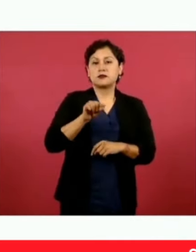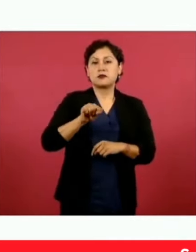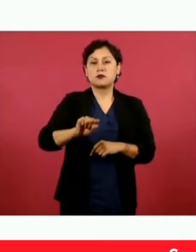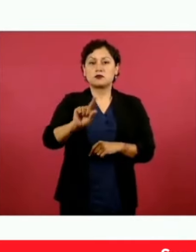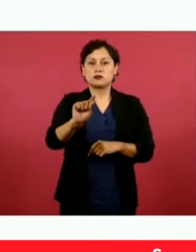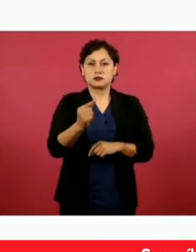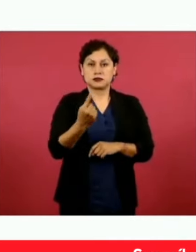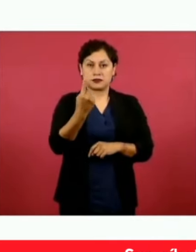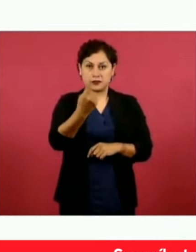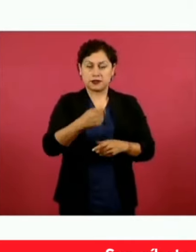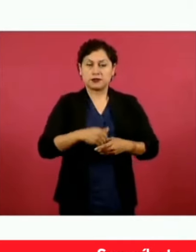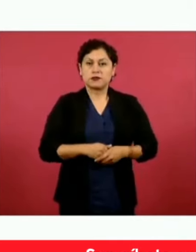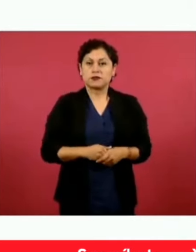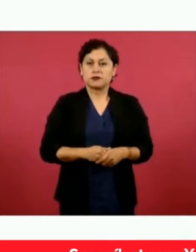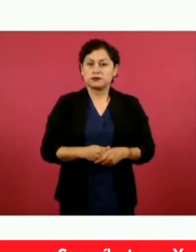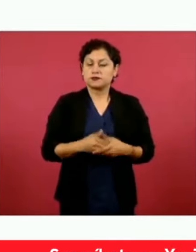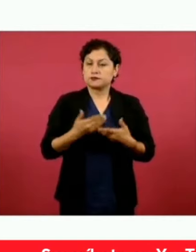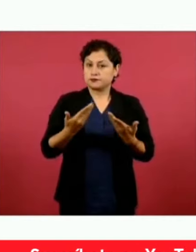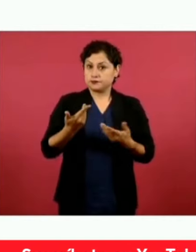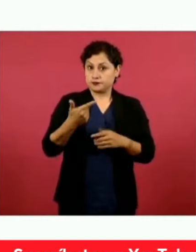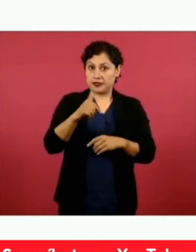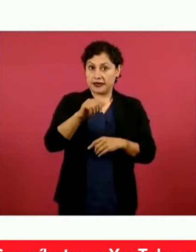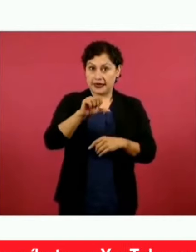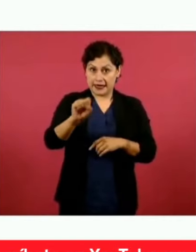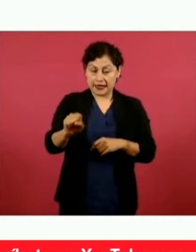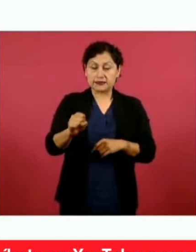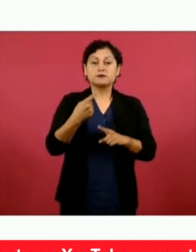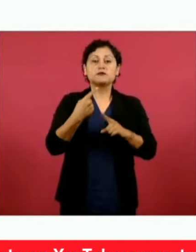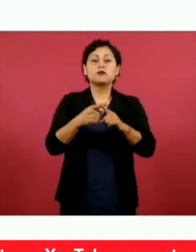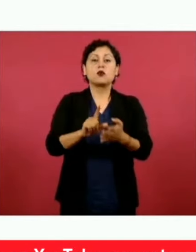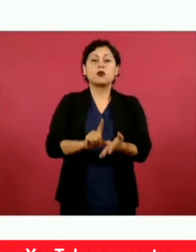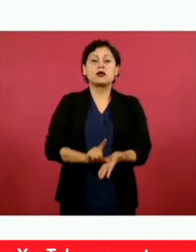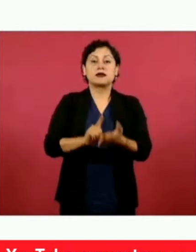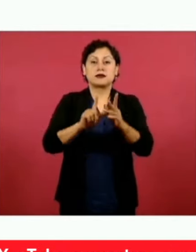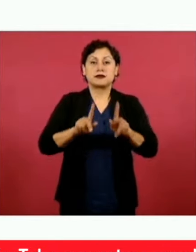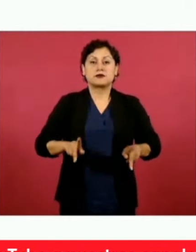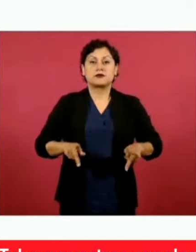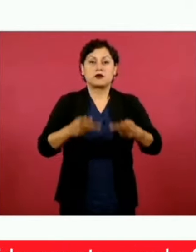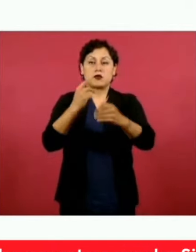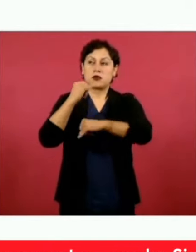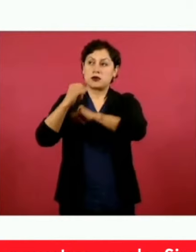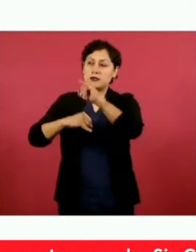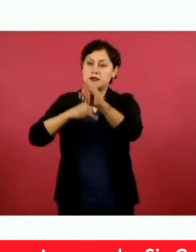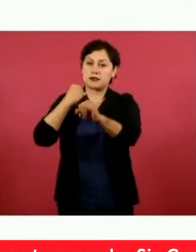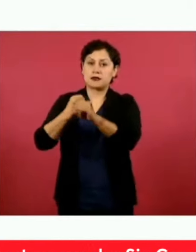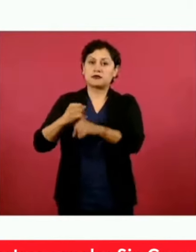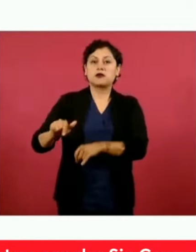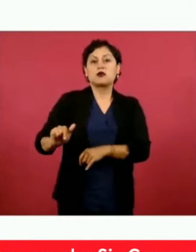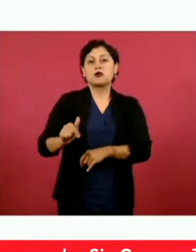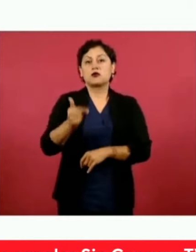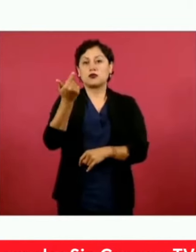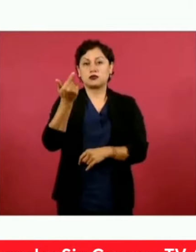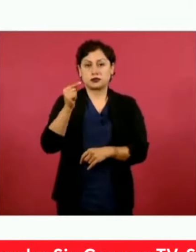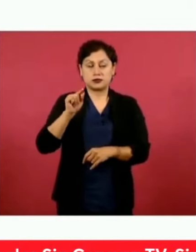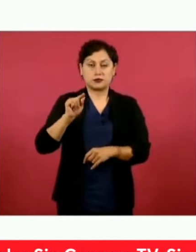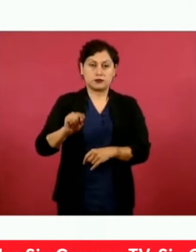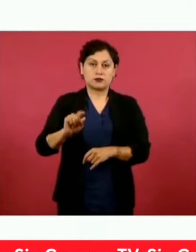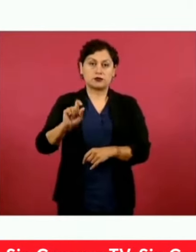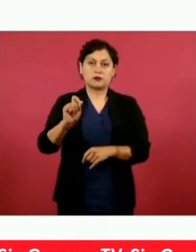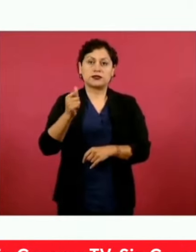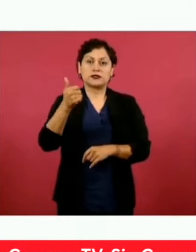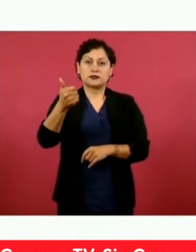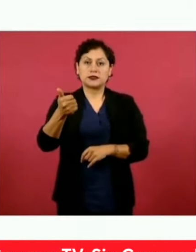71 centavos. En el caso del gas que se expende por litro, en el estándar internacional 12 pesos con 26 centavos el